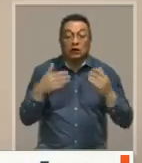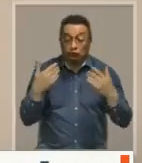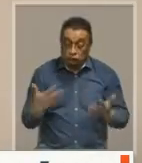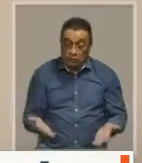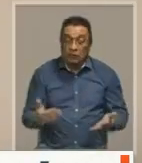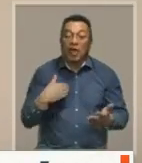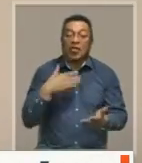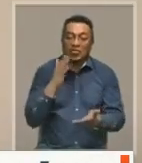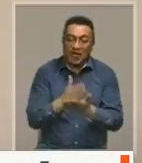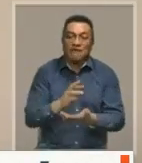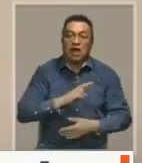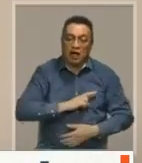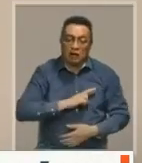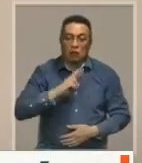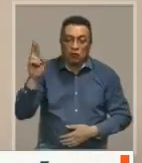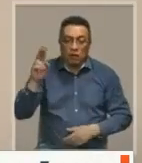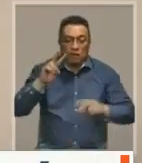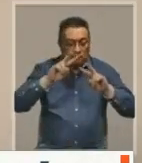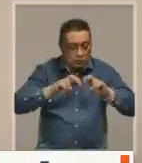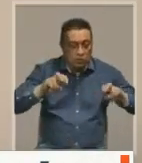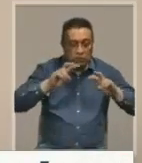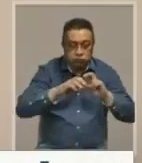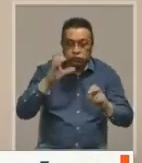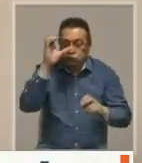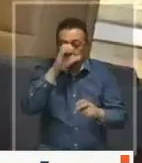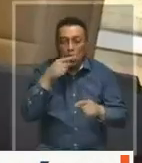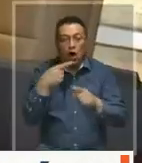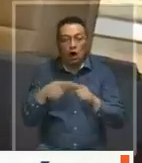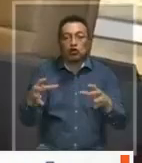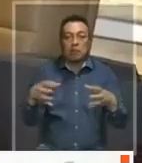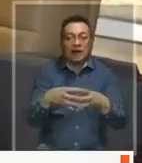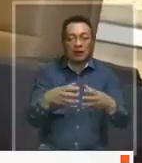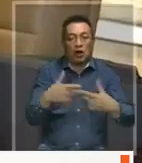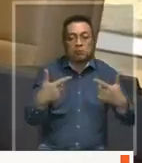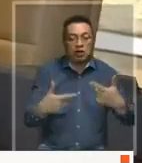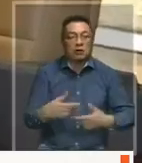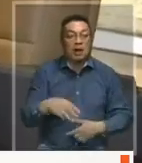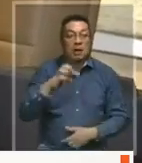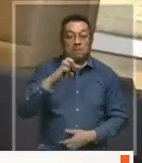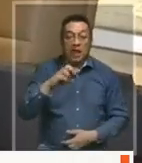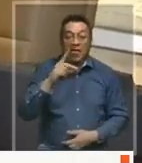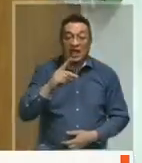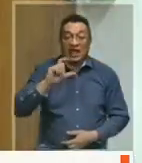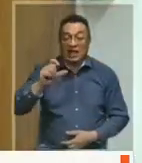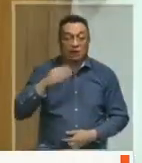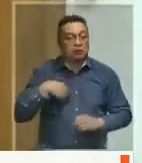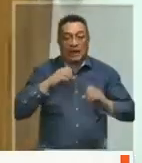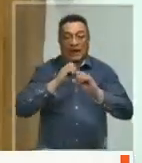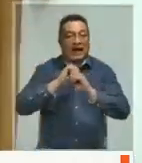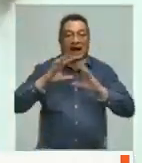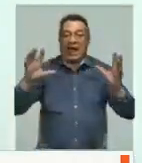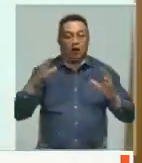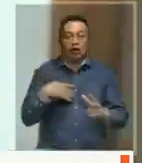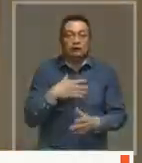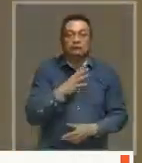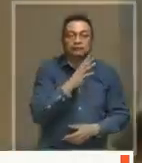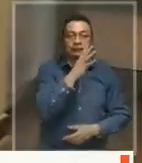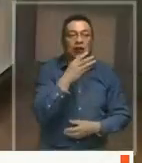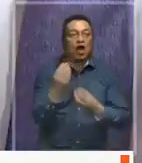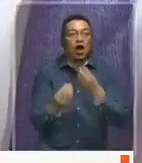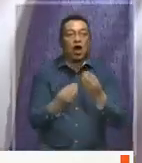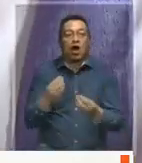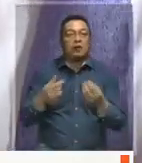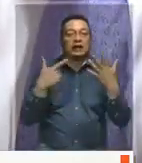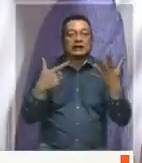entonces que los republicanos exploremos alternativas con otros partidos? El PDG sigue sin definir cómo enfrentará las elecciones del 7 de